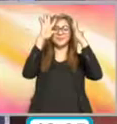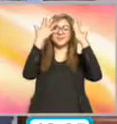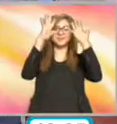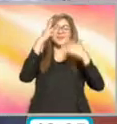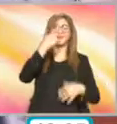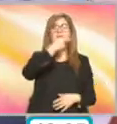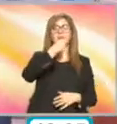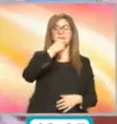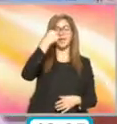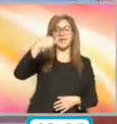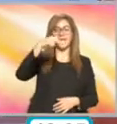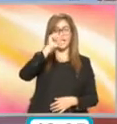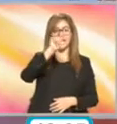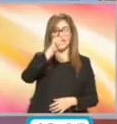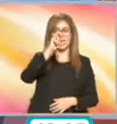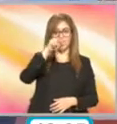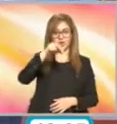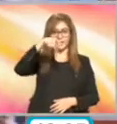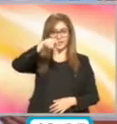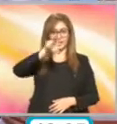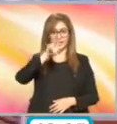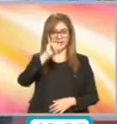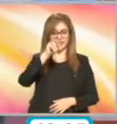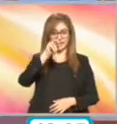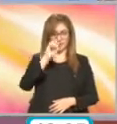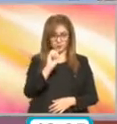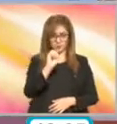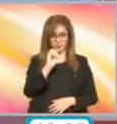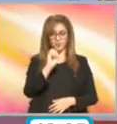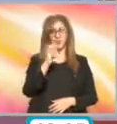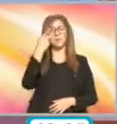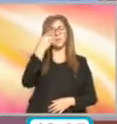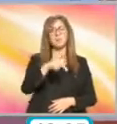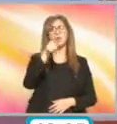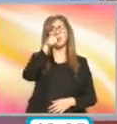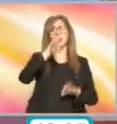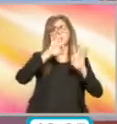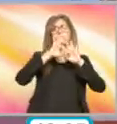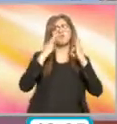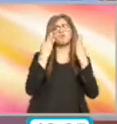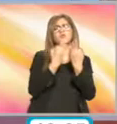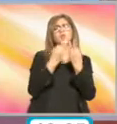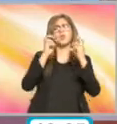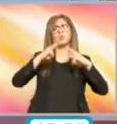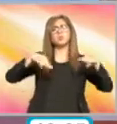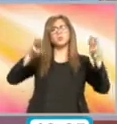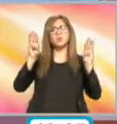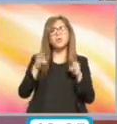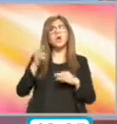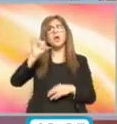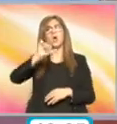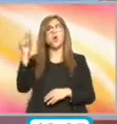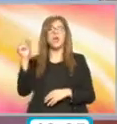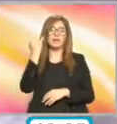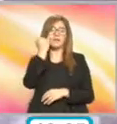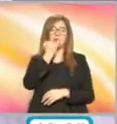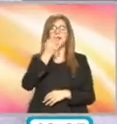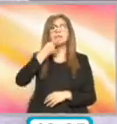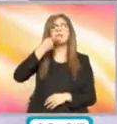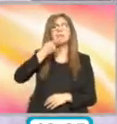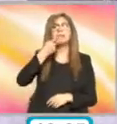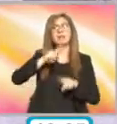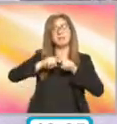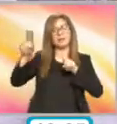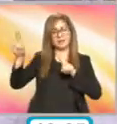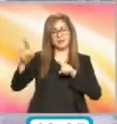aplauso para Aarón. Quinto se escribe, pero bueno, tu rollo musical es Quinto, ¿no? Sí, así es. Así lo haces. Tú eres de Acapulco. Soy de Acapulco.